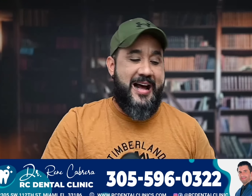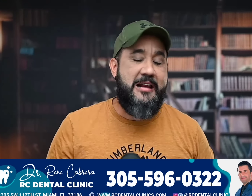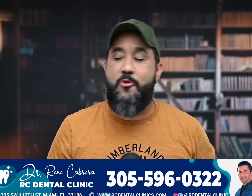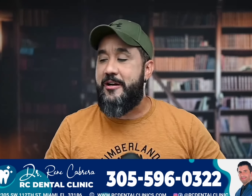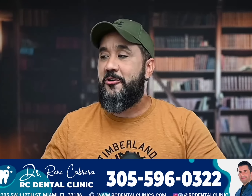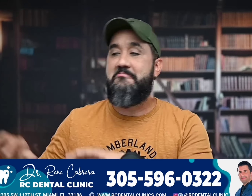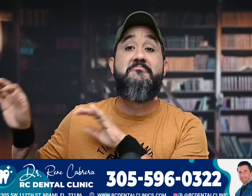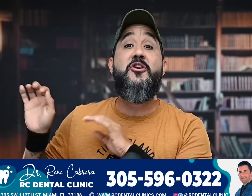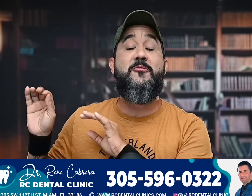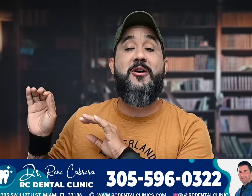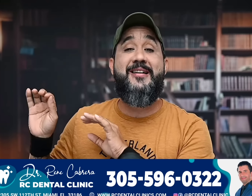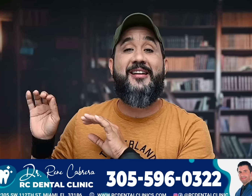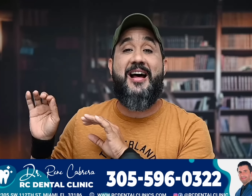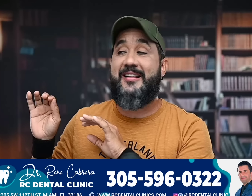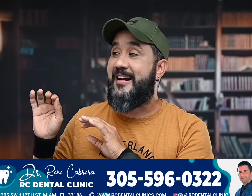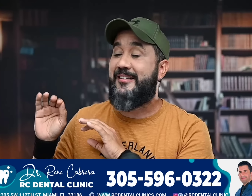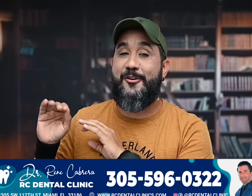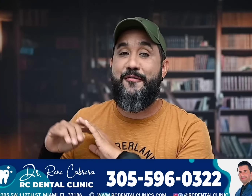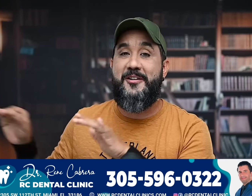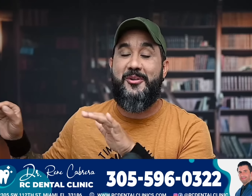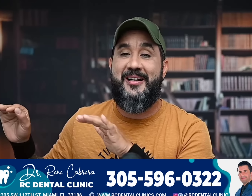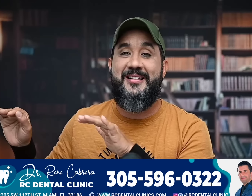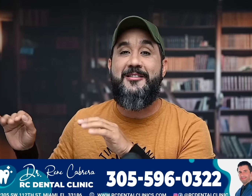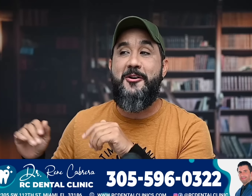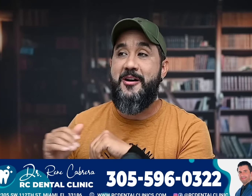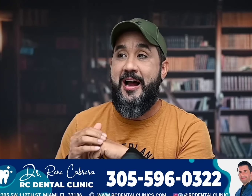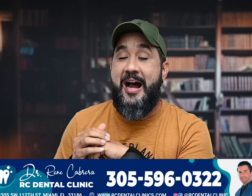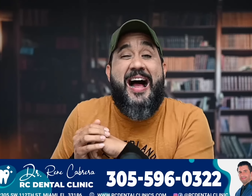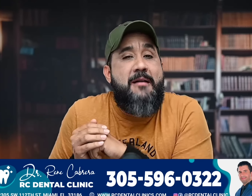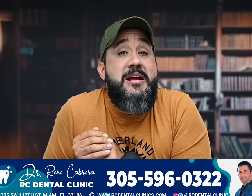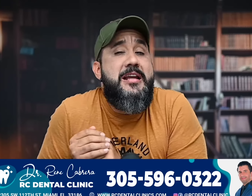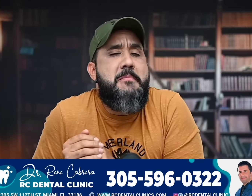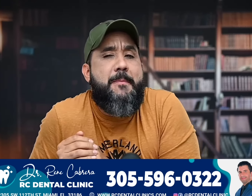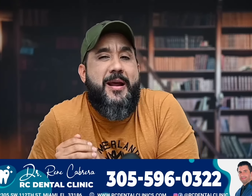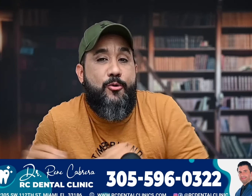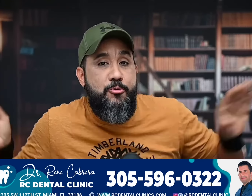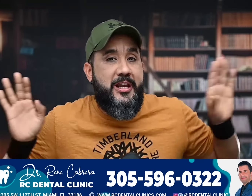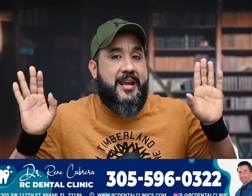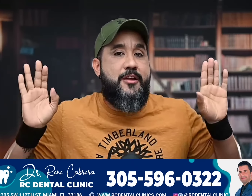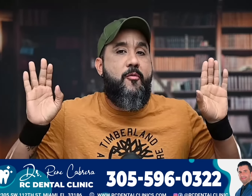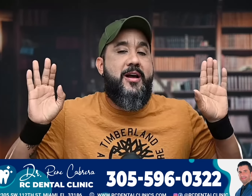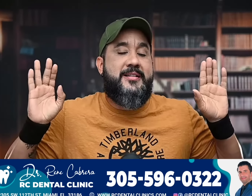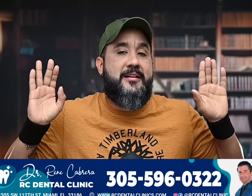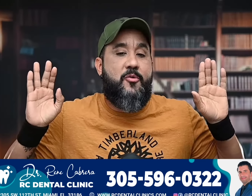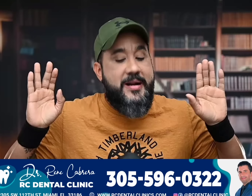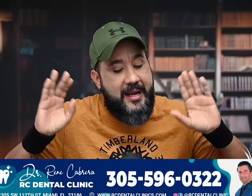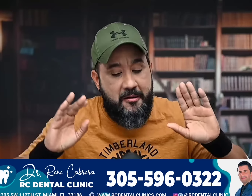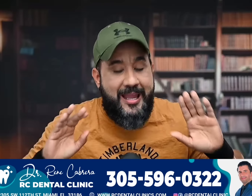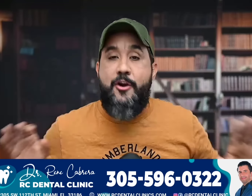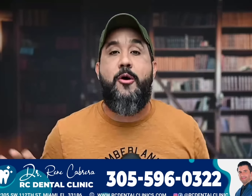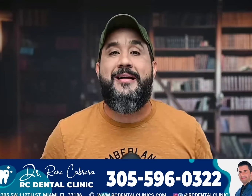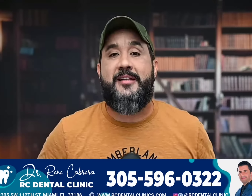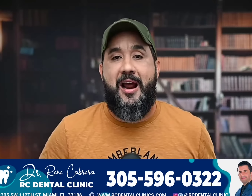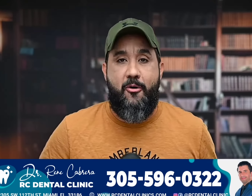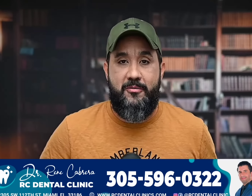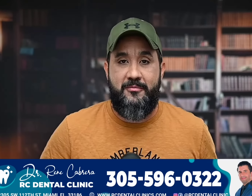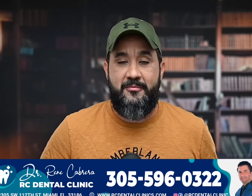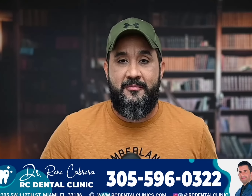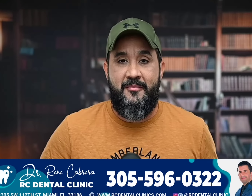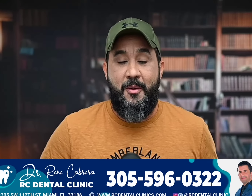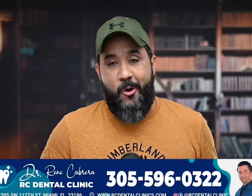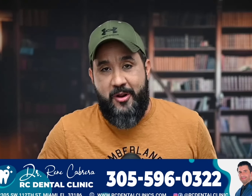me haré el muerto no me voy a enterar de que este conflicto están dando a mí ni me preguntes que yo voy a hacer de cuenta que no me he